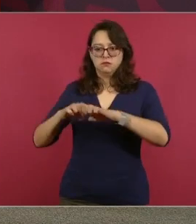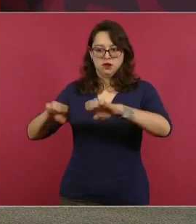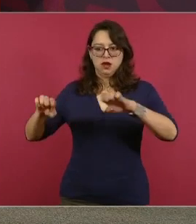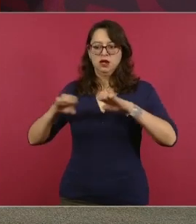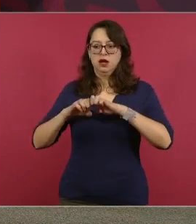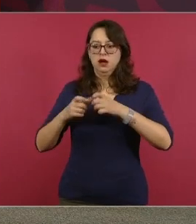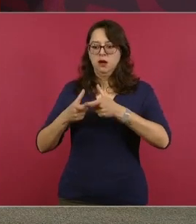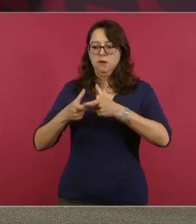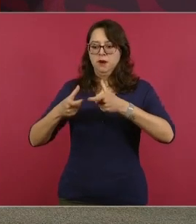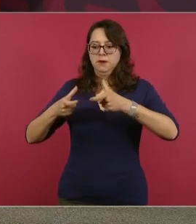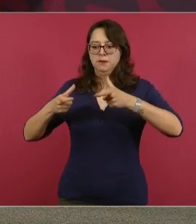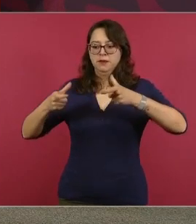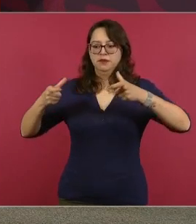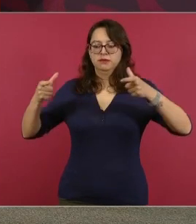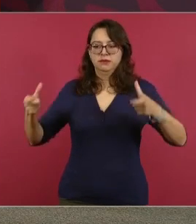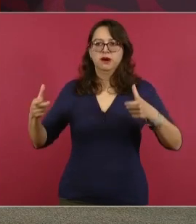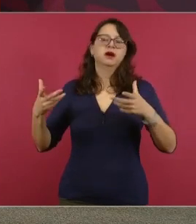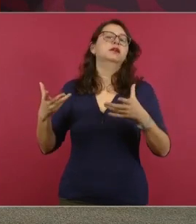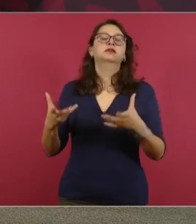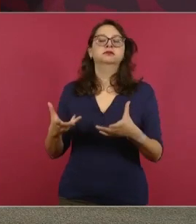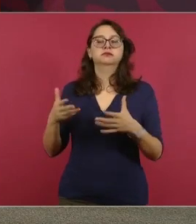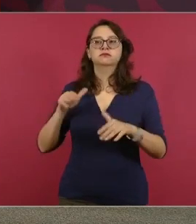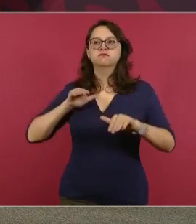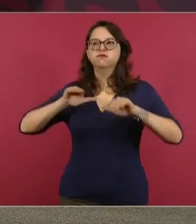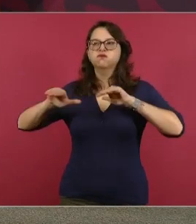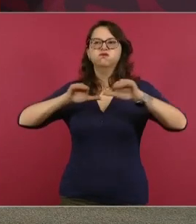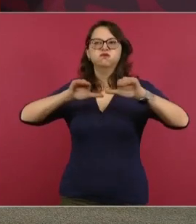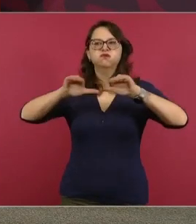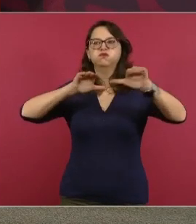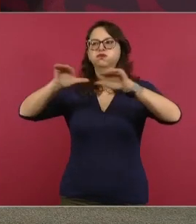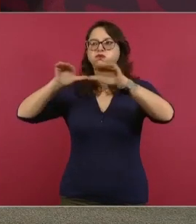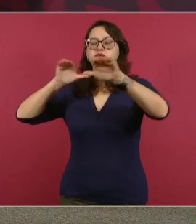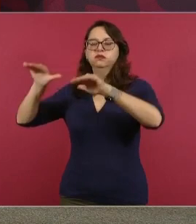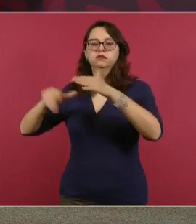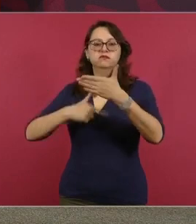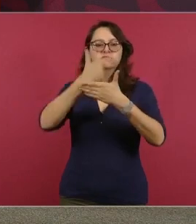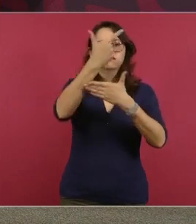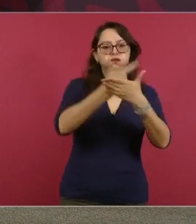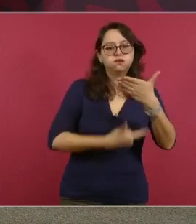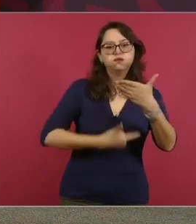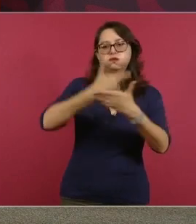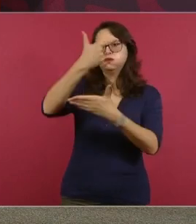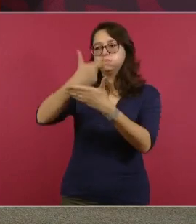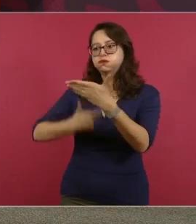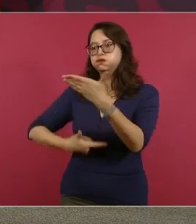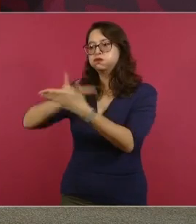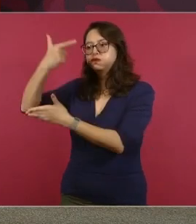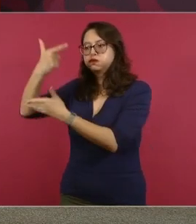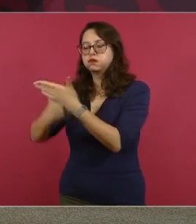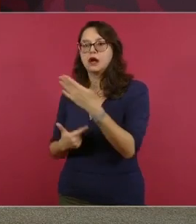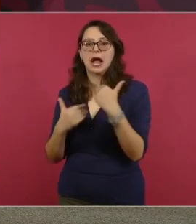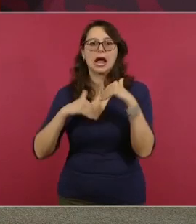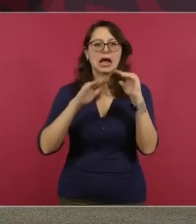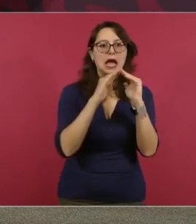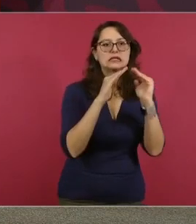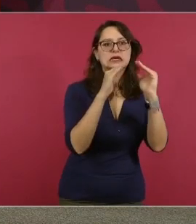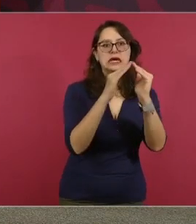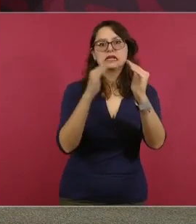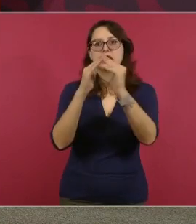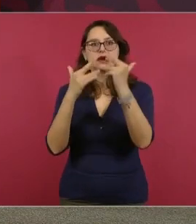otros estados para que se inicie un censo casa por